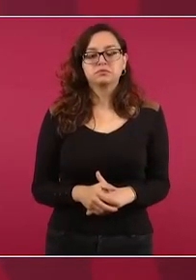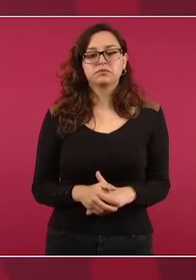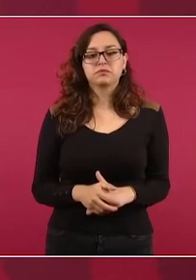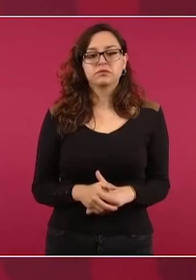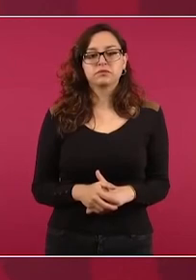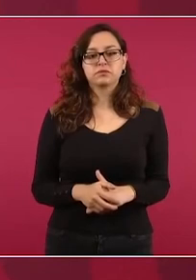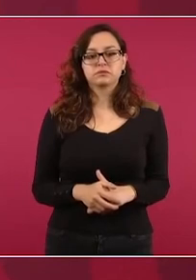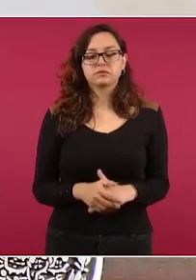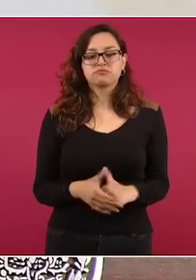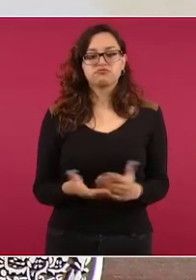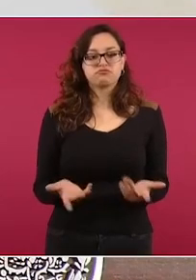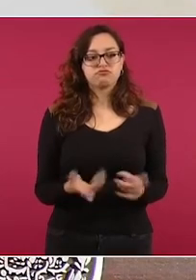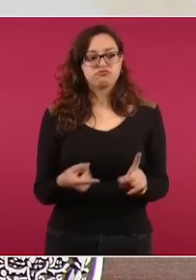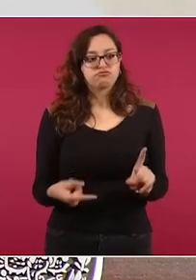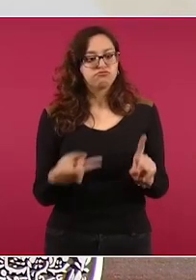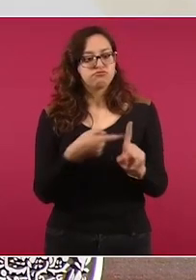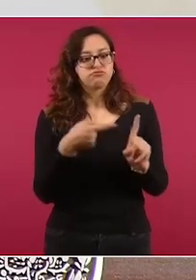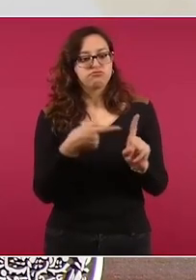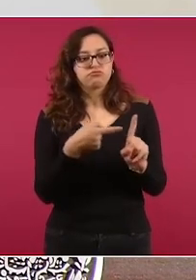no ha